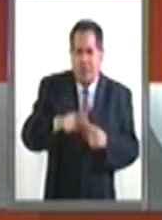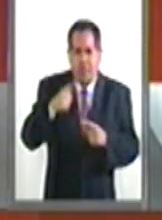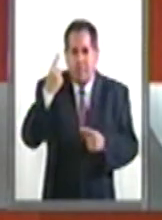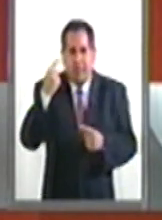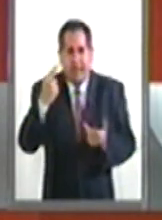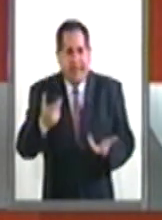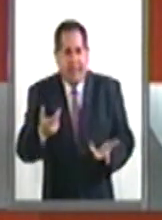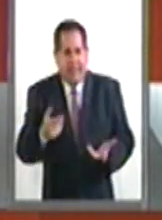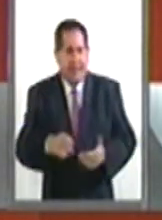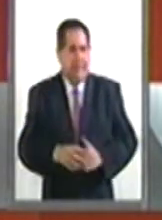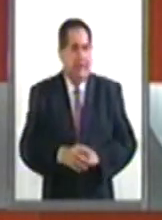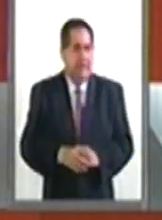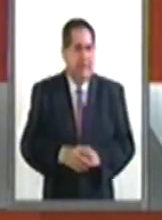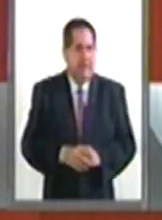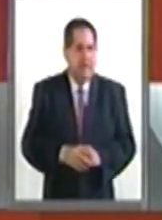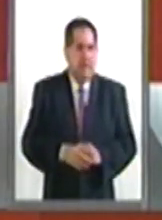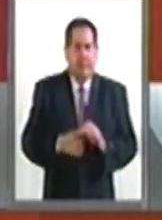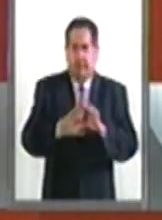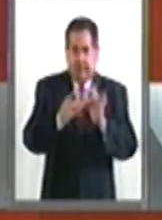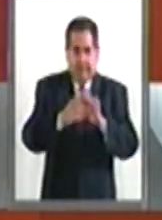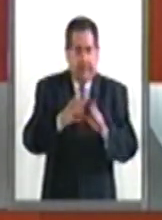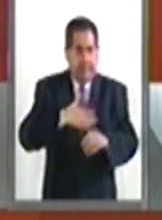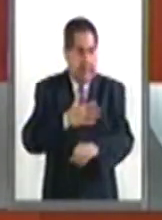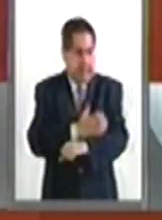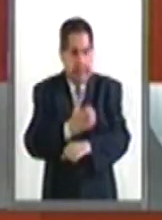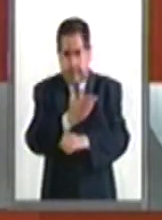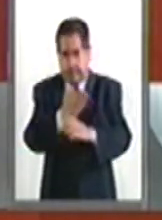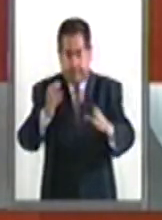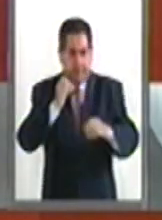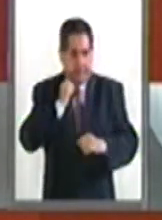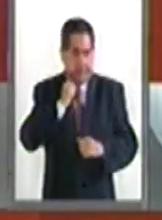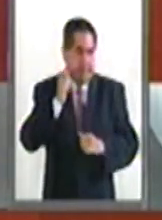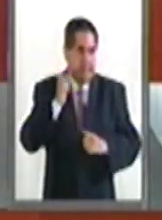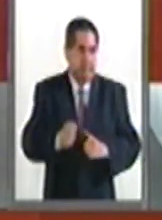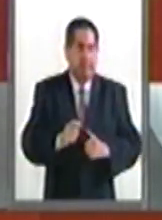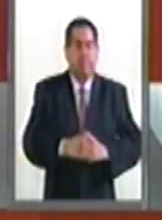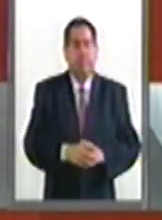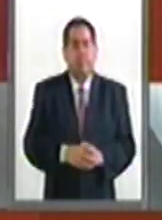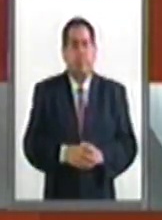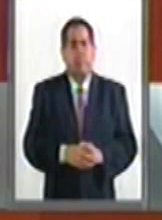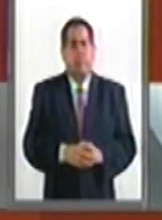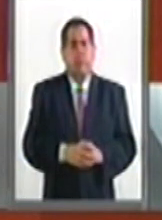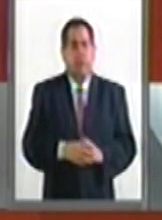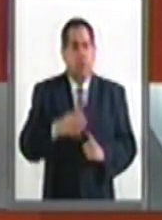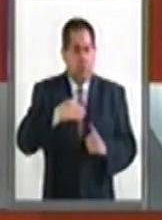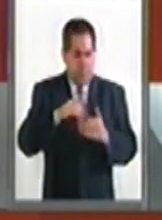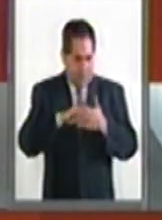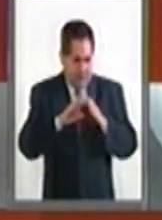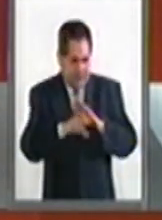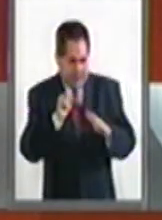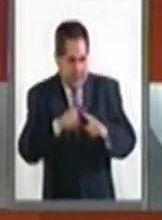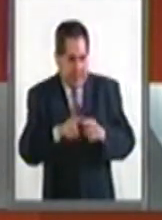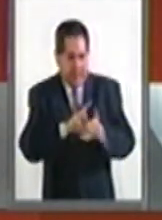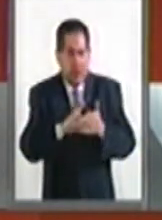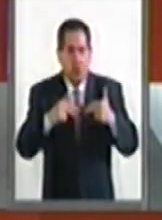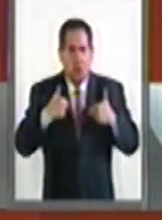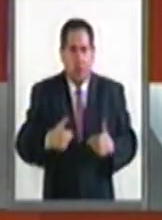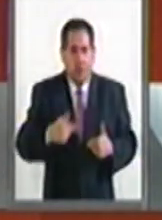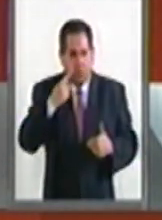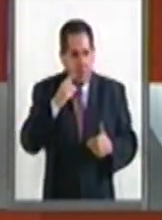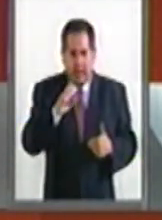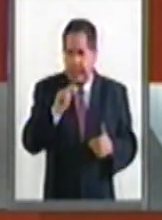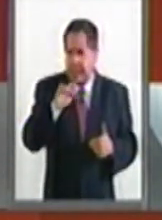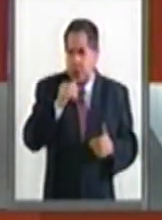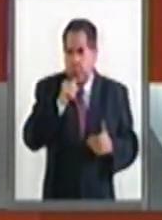qué? Nadie, compañeras y compañeros senadores, puede abstraer de los derechos humanos de una esfera